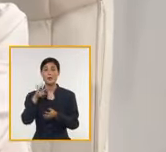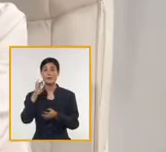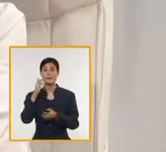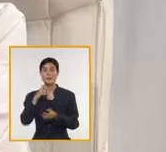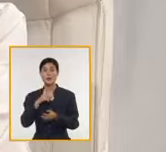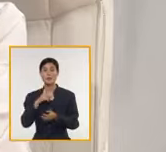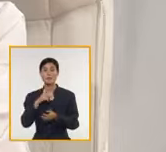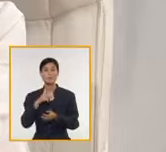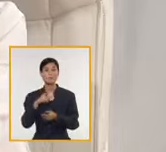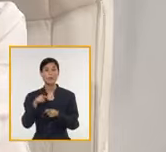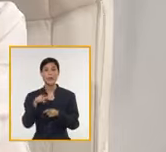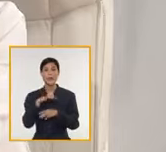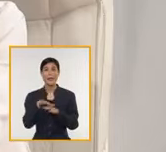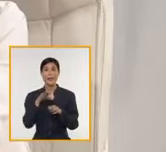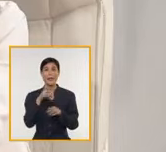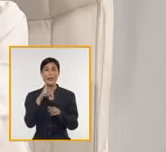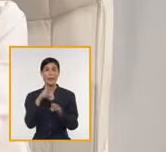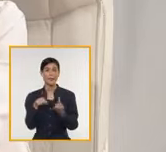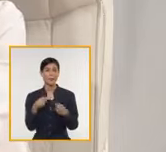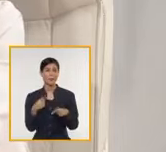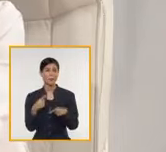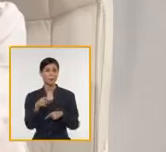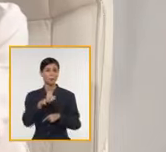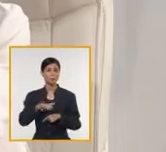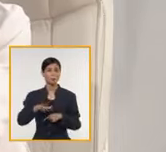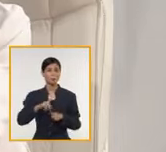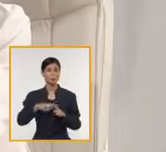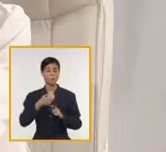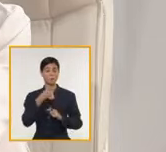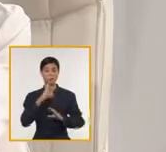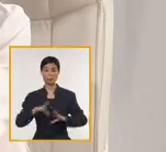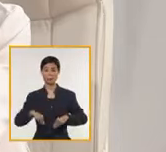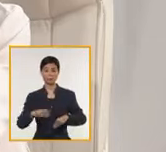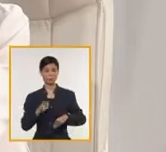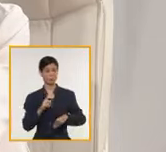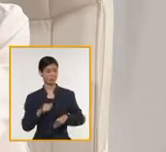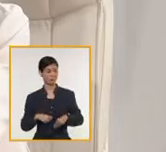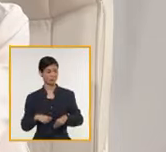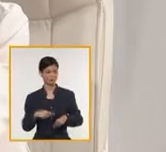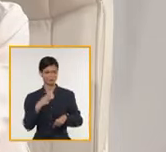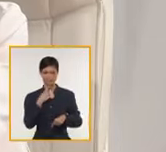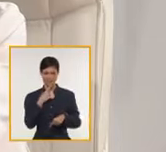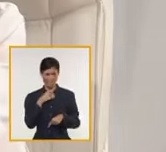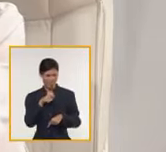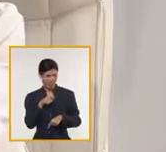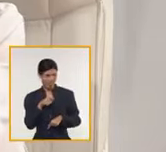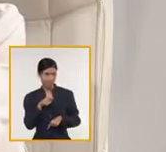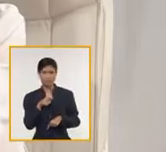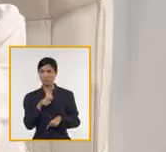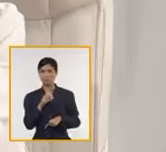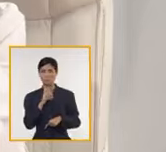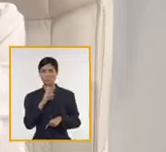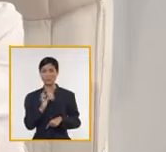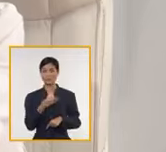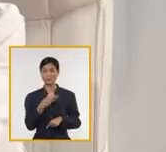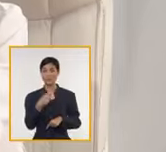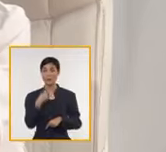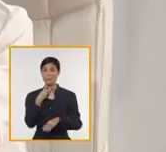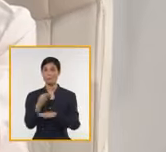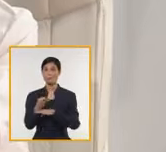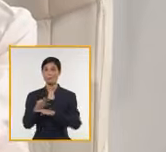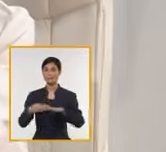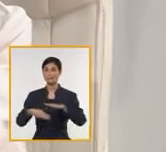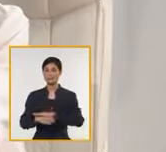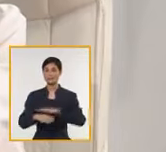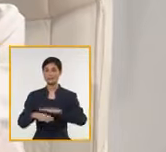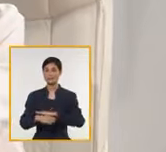la ultraderecha, si bien ha negado, que dijo a Fox News recientemente que pedía una invasión, sí ha dicho en